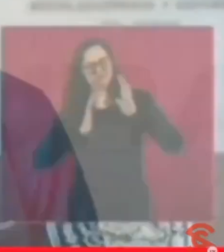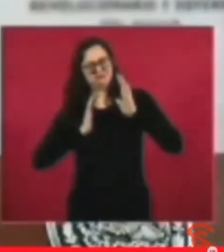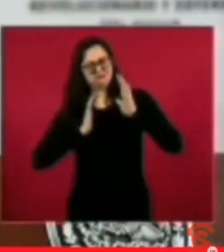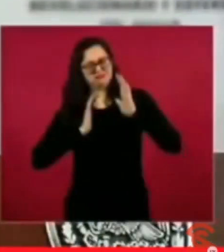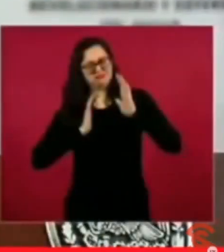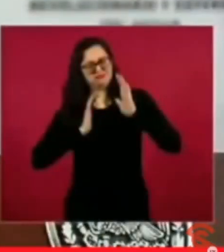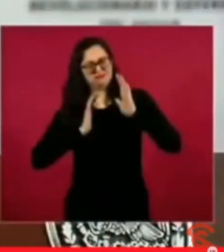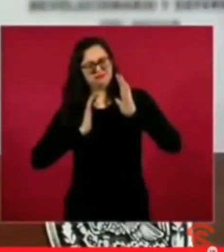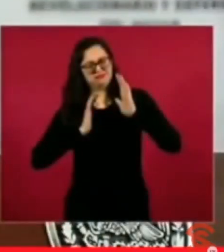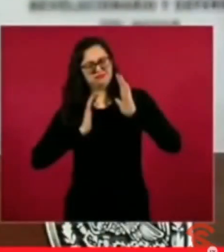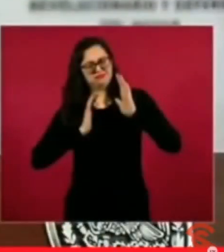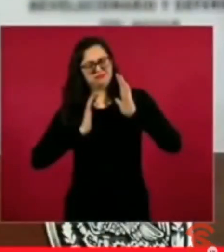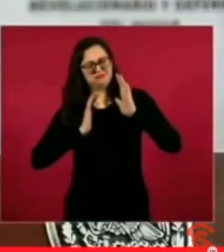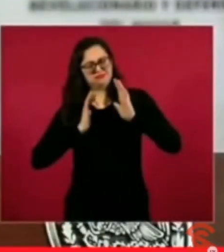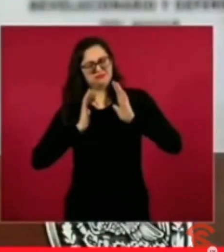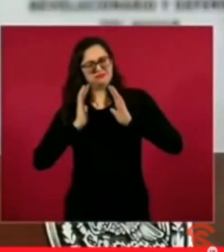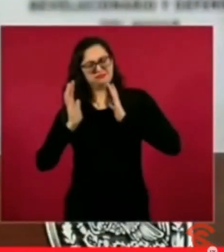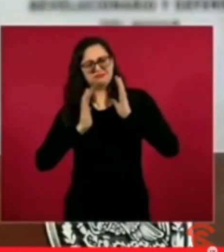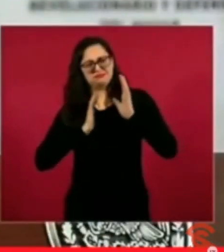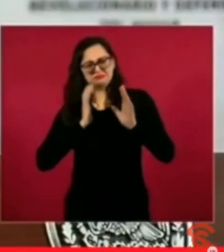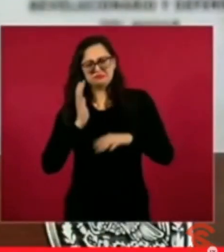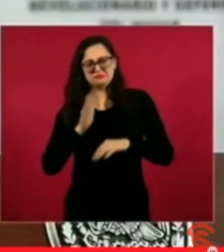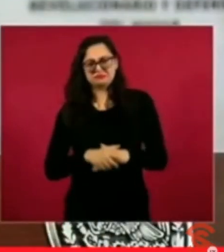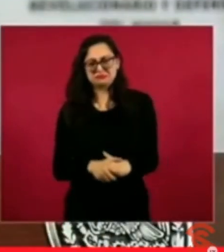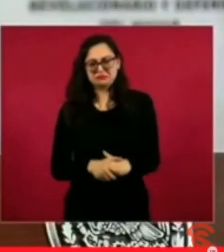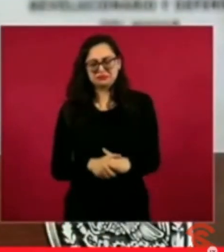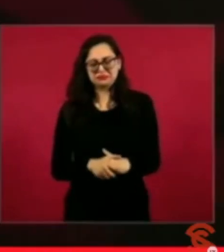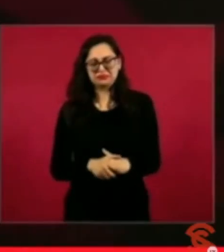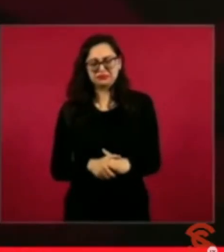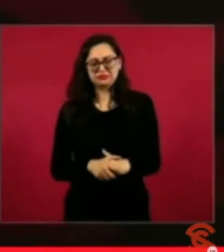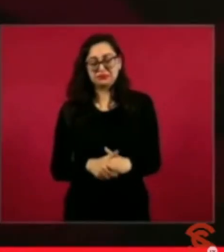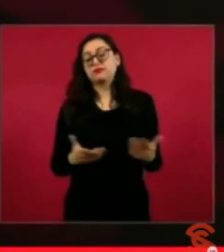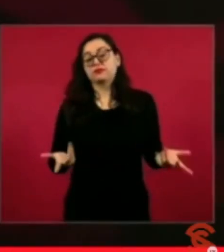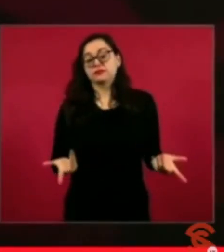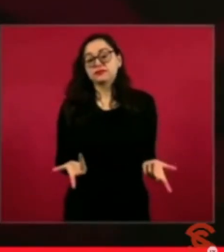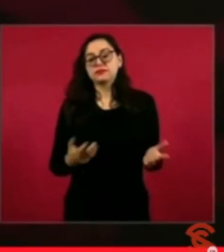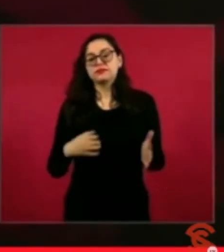dijo el presidente López Obrador. Como esta declaración